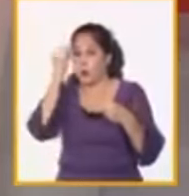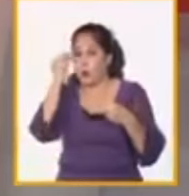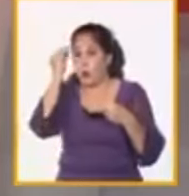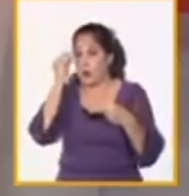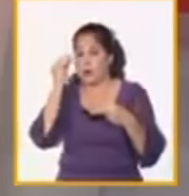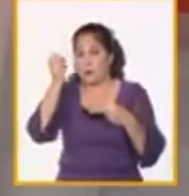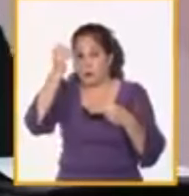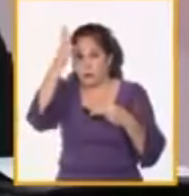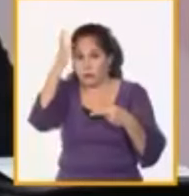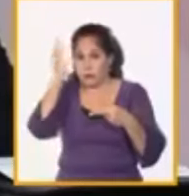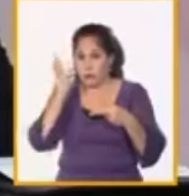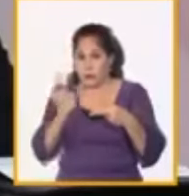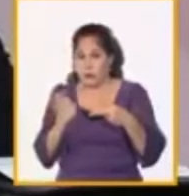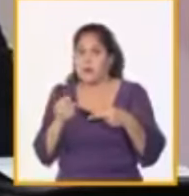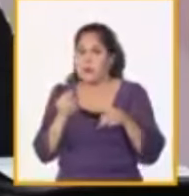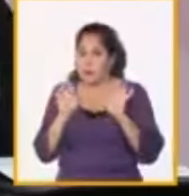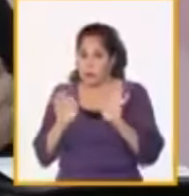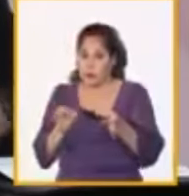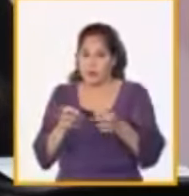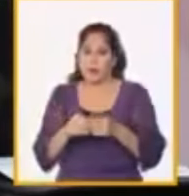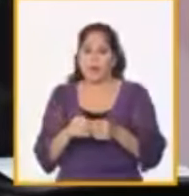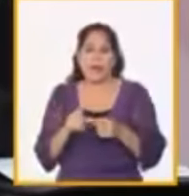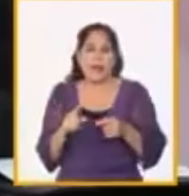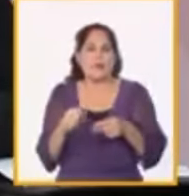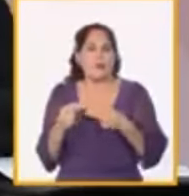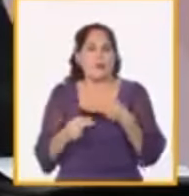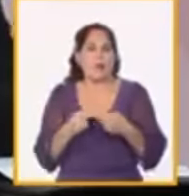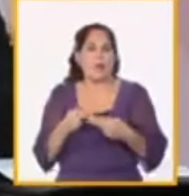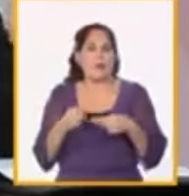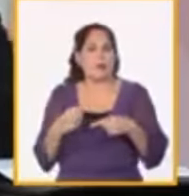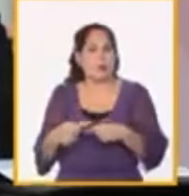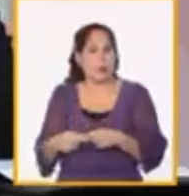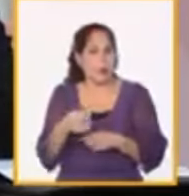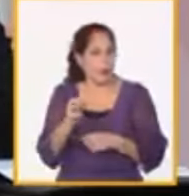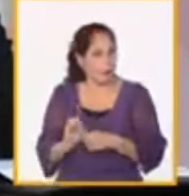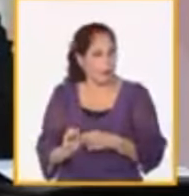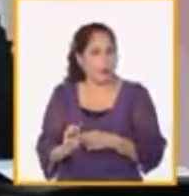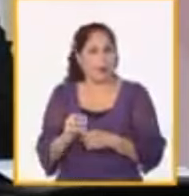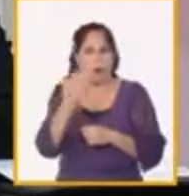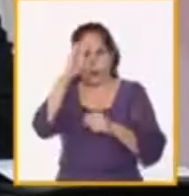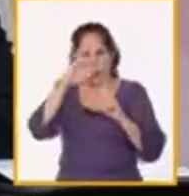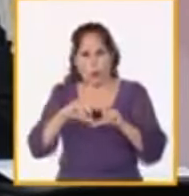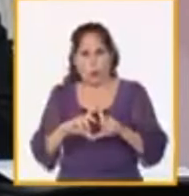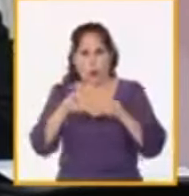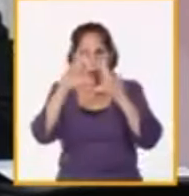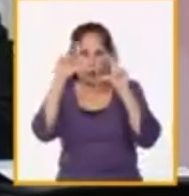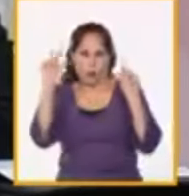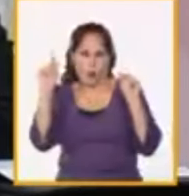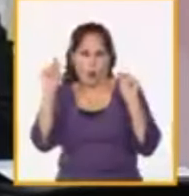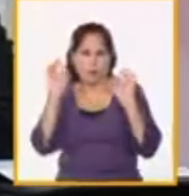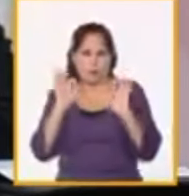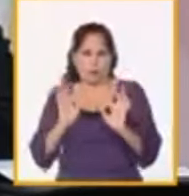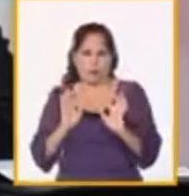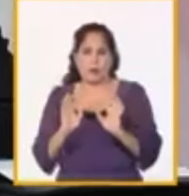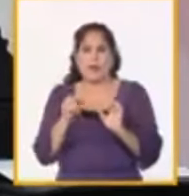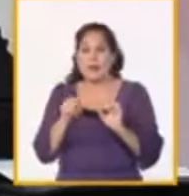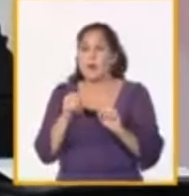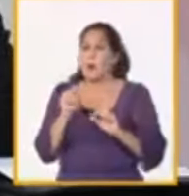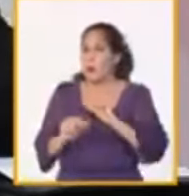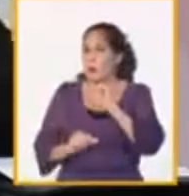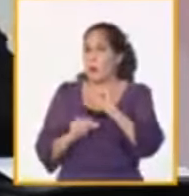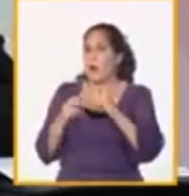preocupaciones. Y eso es parte, por supuesto, de lo que se hace en toda la nación. Y ahí hay inversiones que van resolviendo